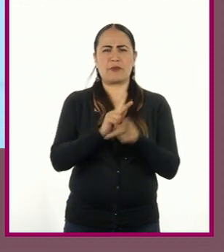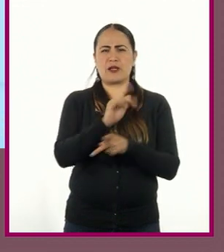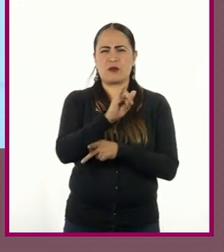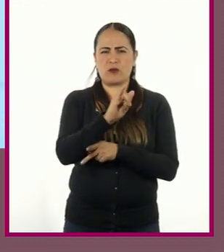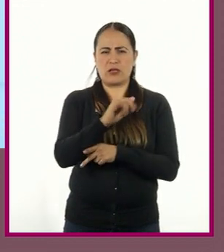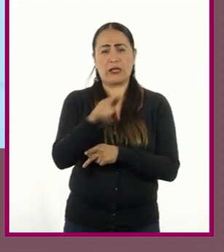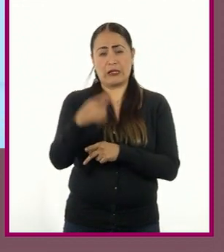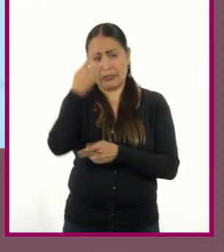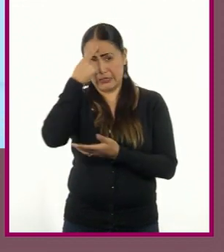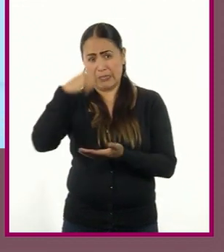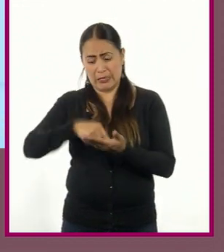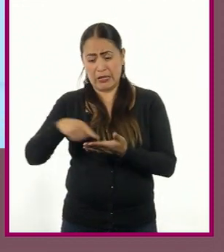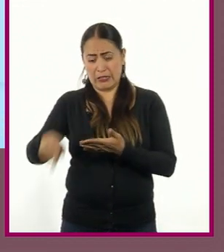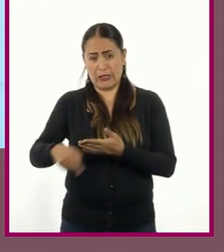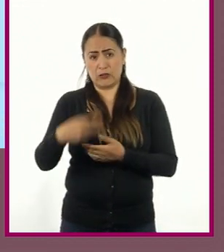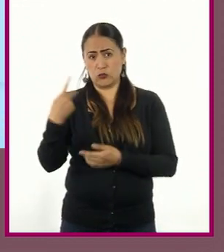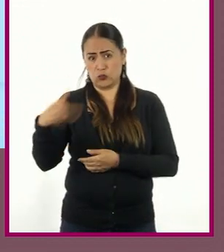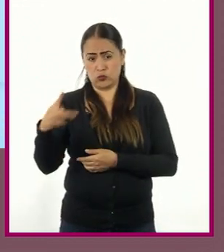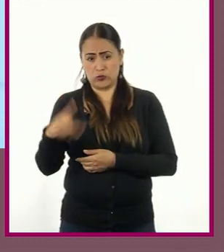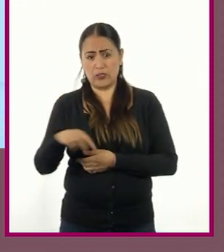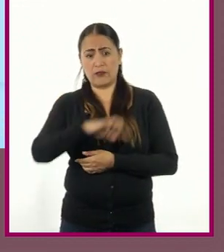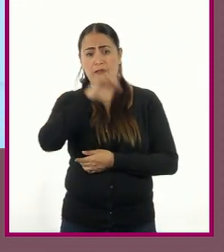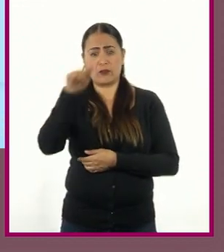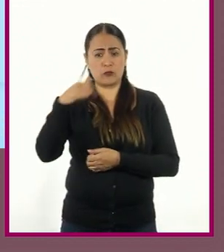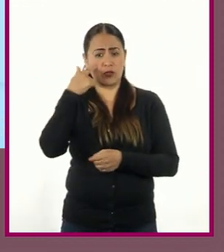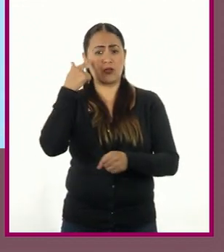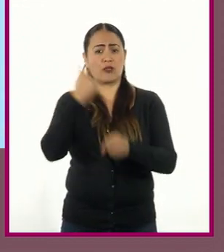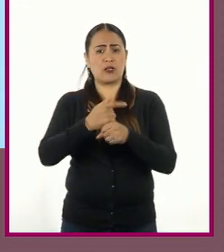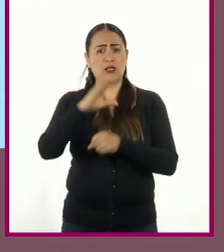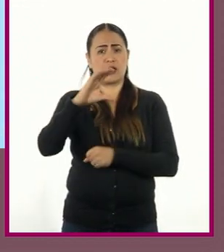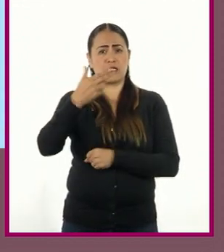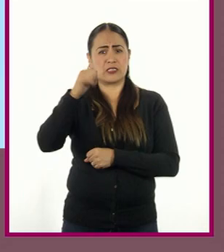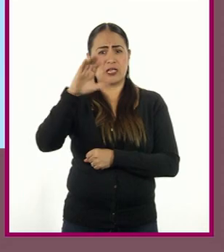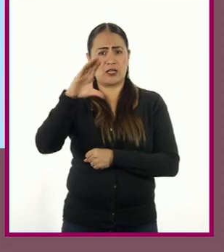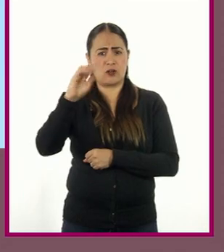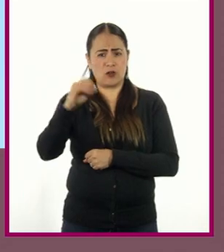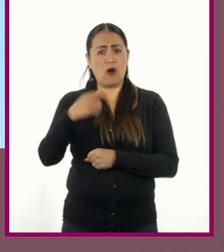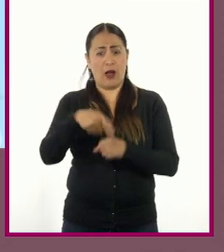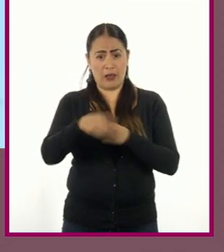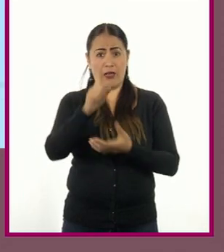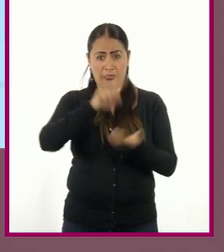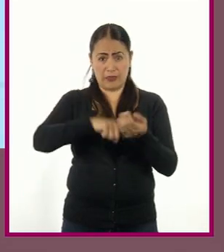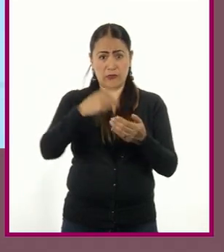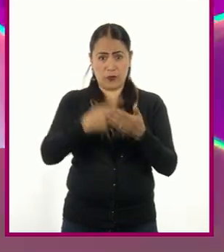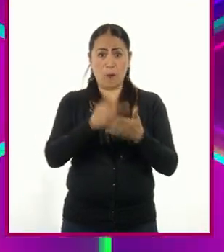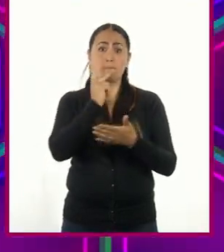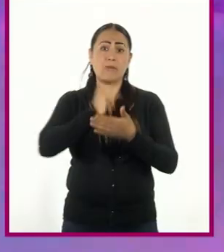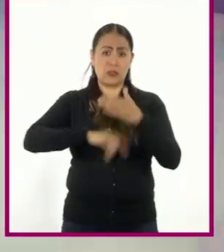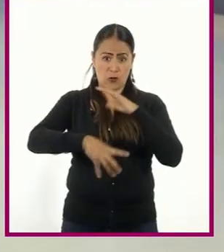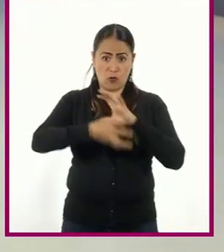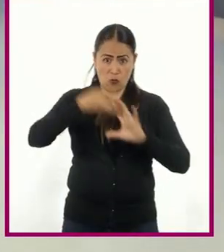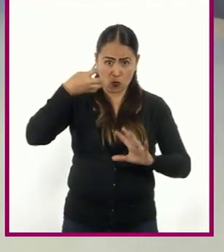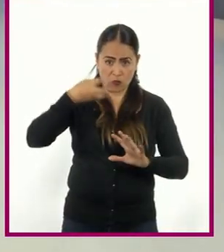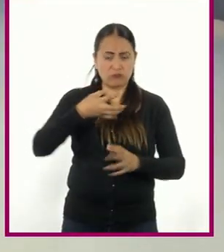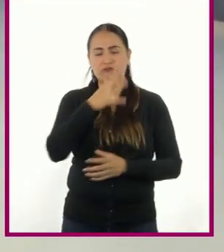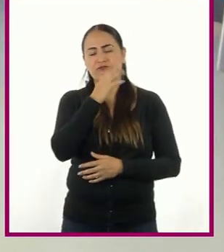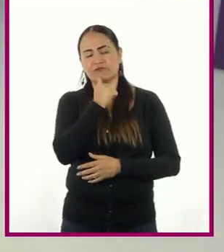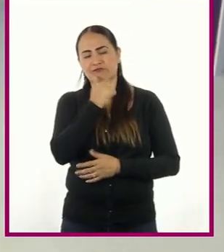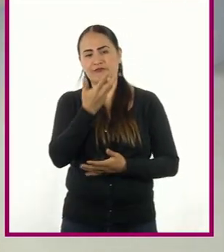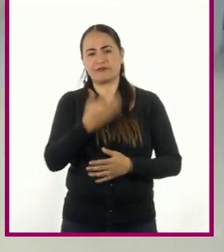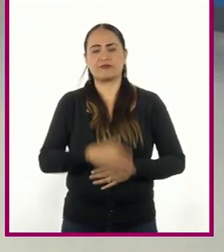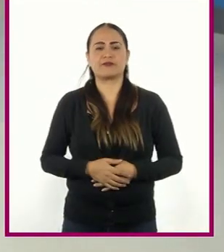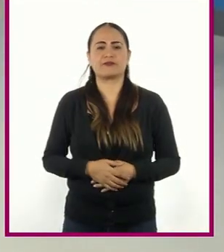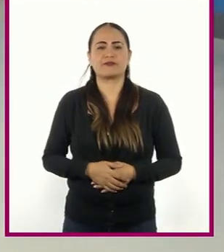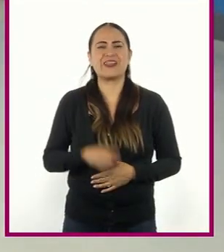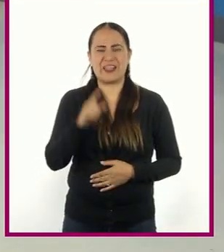creían era rica en petróleo. Después se descubrió que la región del Chaco no tenía yacimientos petroleros importantes. Como se dieron